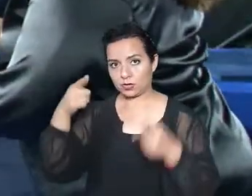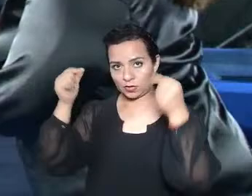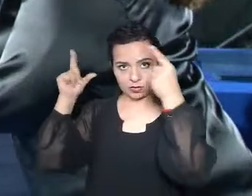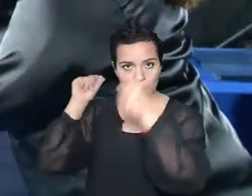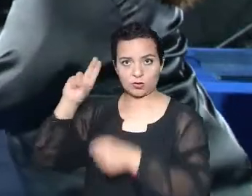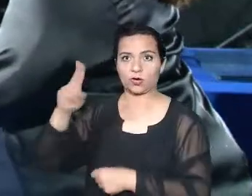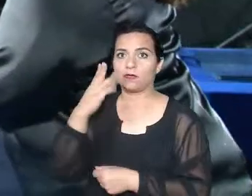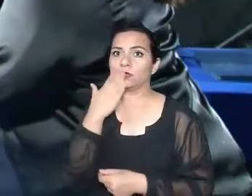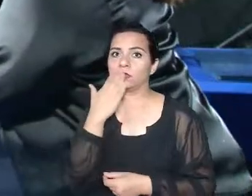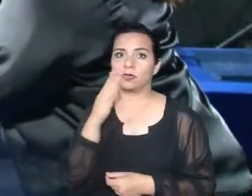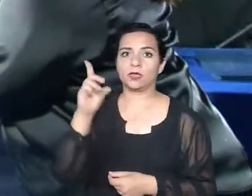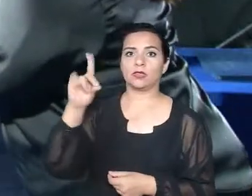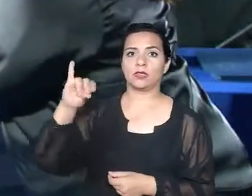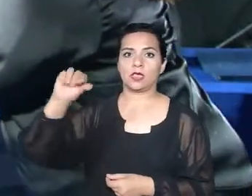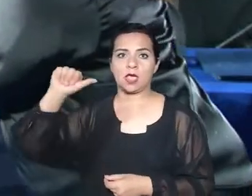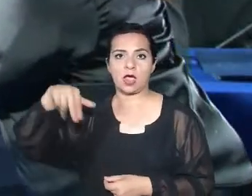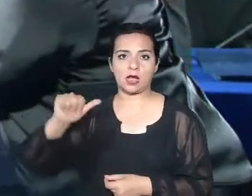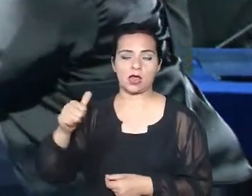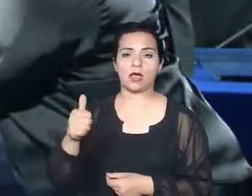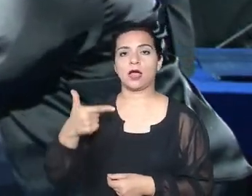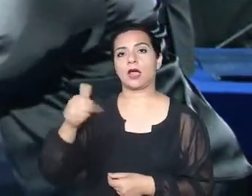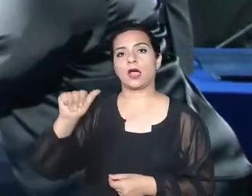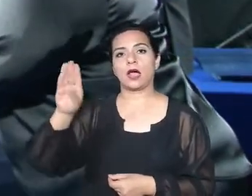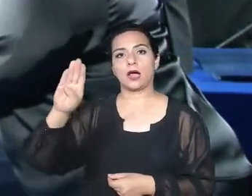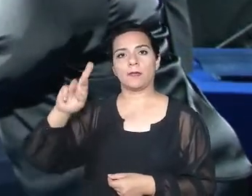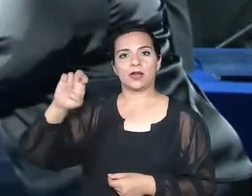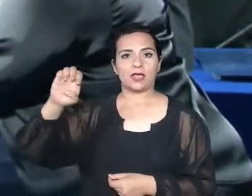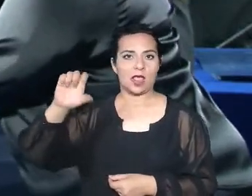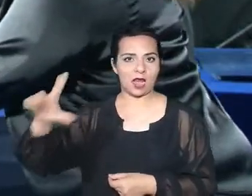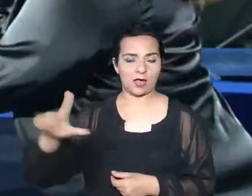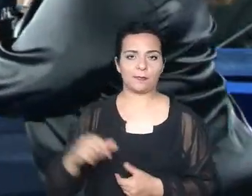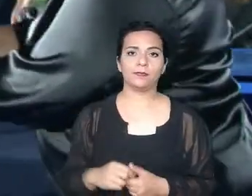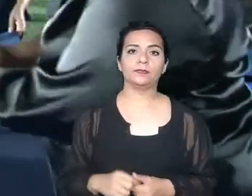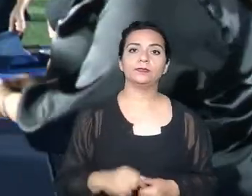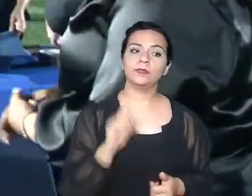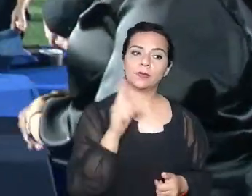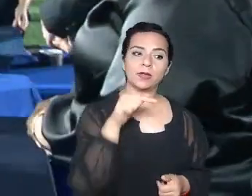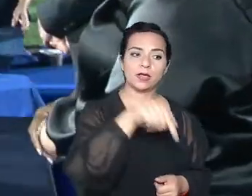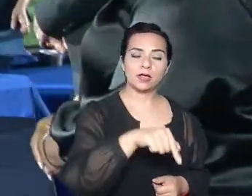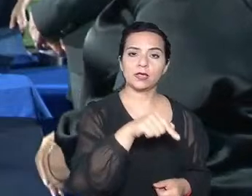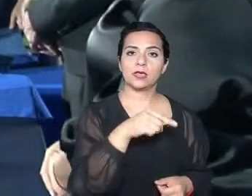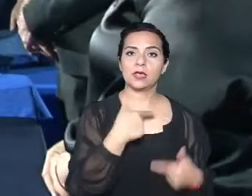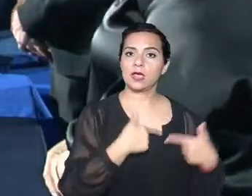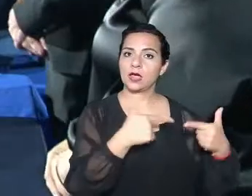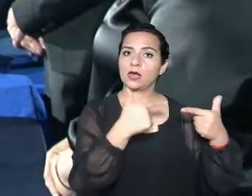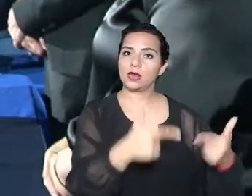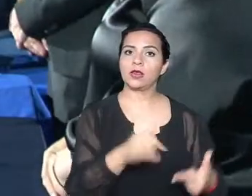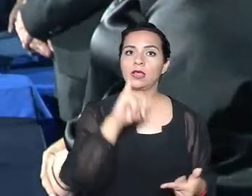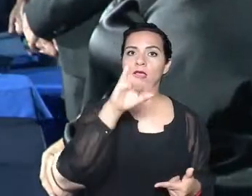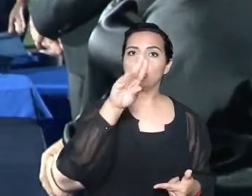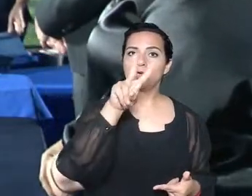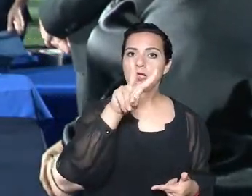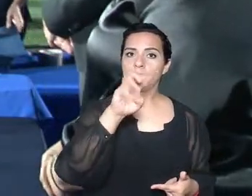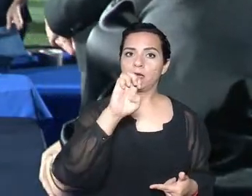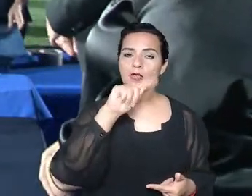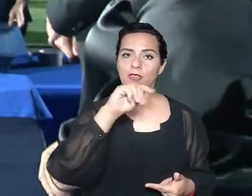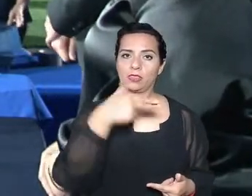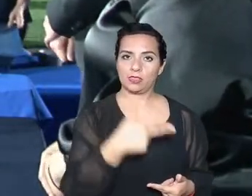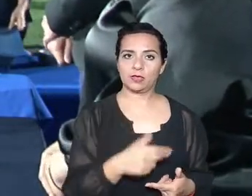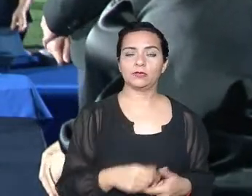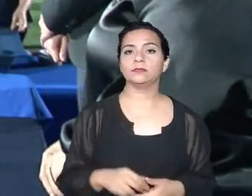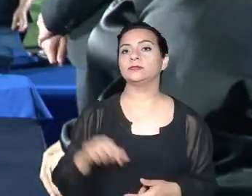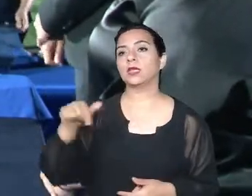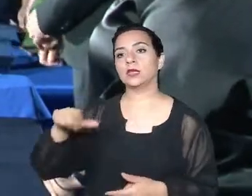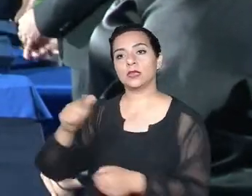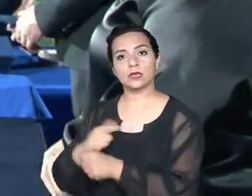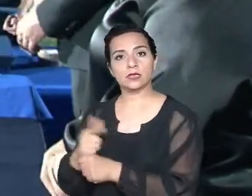la Universidad de Sonora a Diana Gabriela Martínez Campos. Integrante de esta generación es Ivette Alejandra Gámez Valdés. De